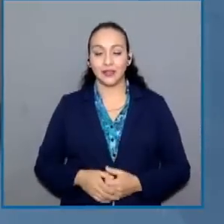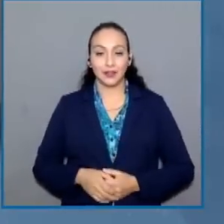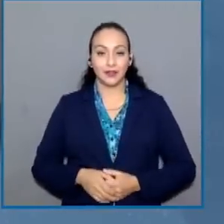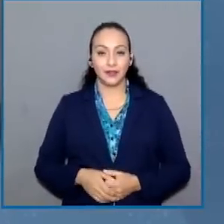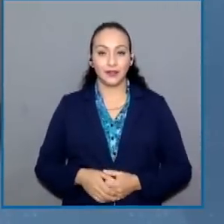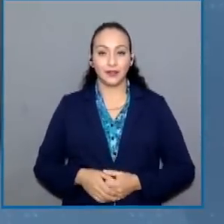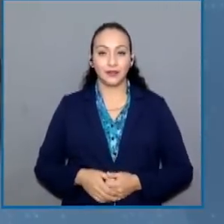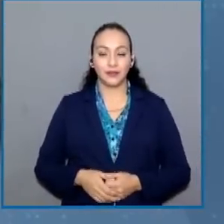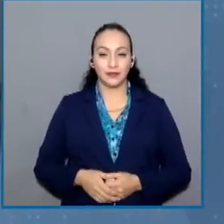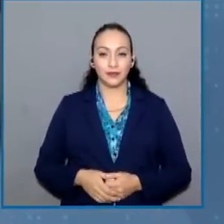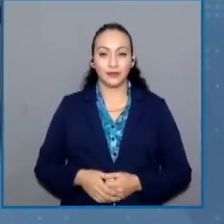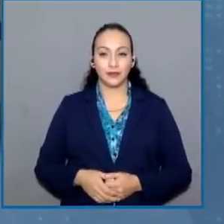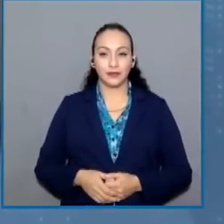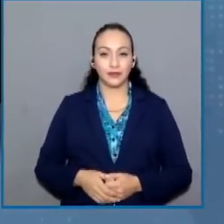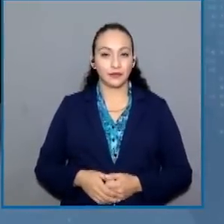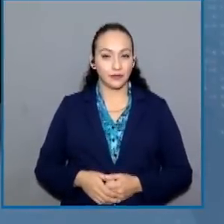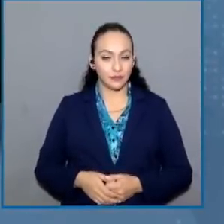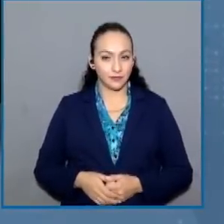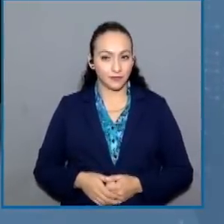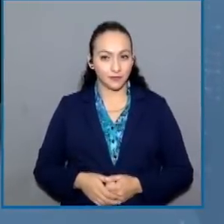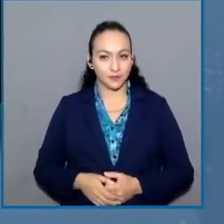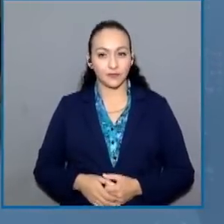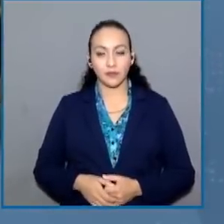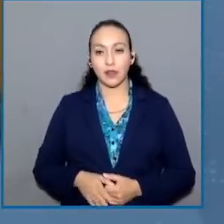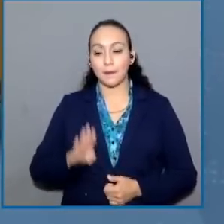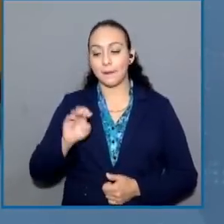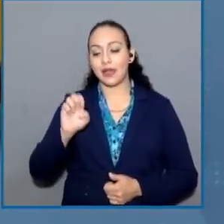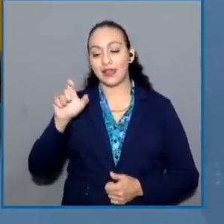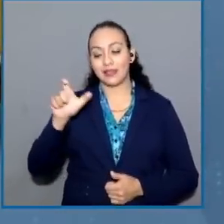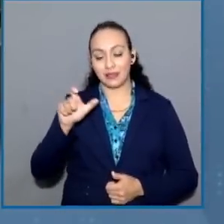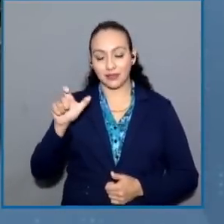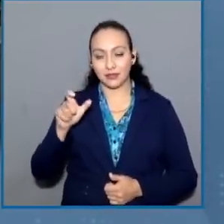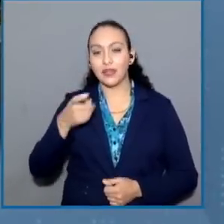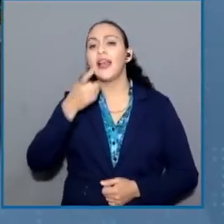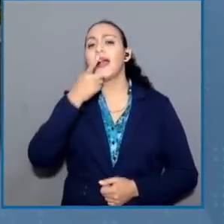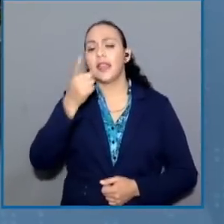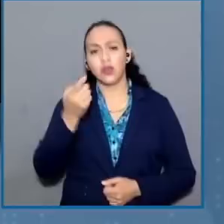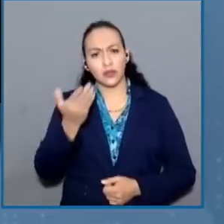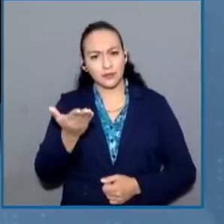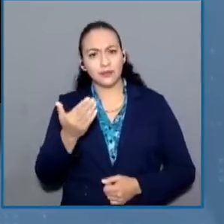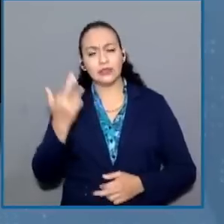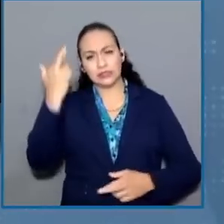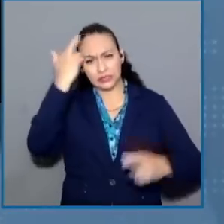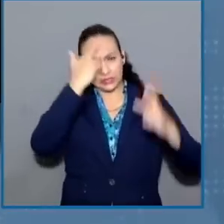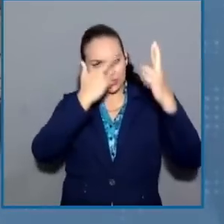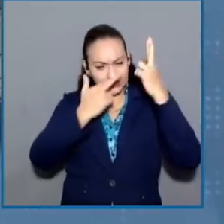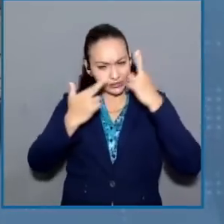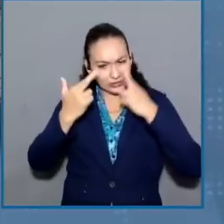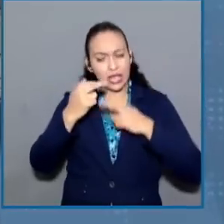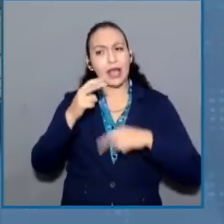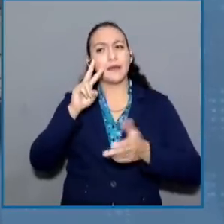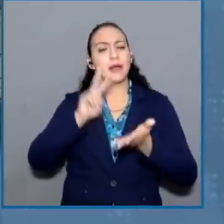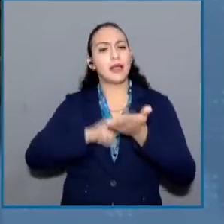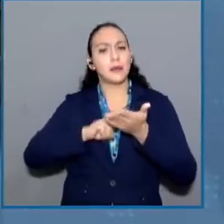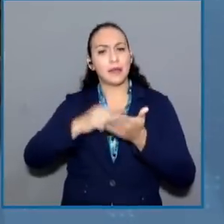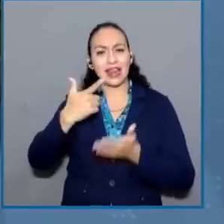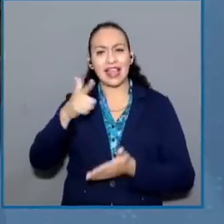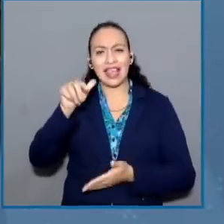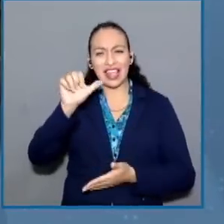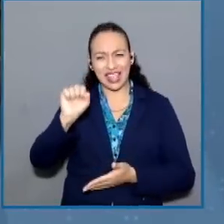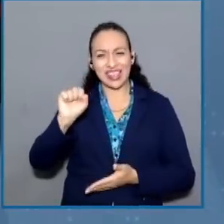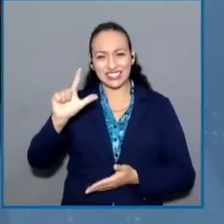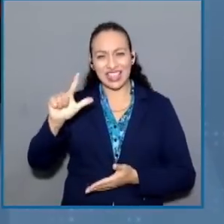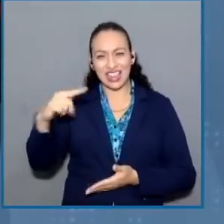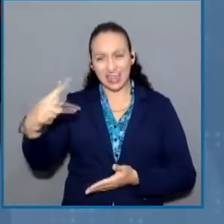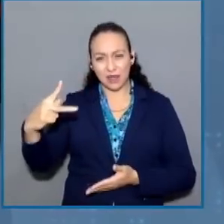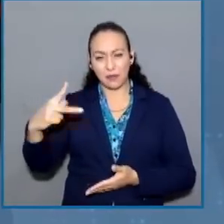La Mexgas pidió a la Secretaría de Energía reconsiderar el límite impuesto a los precios del gas LP, pues las empresas han registrado